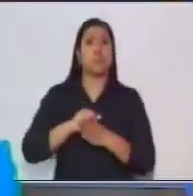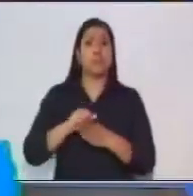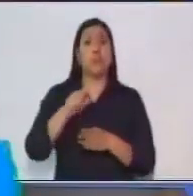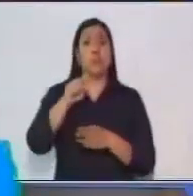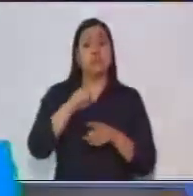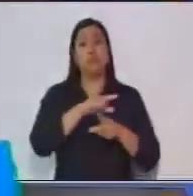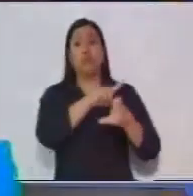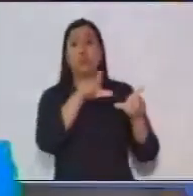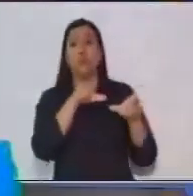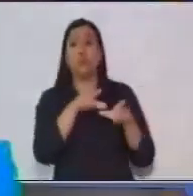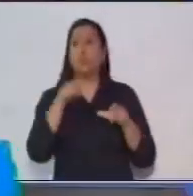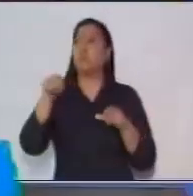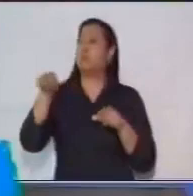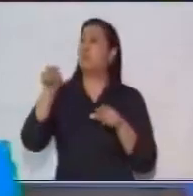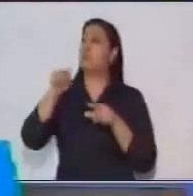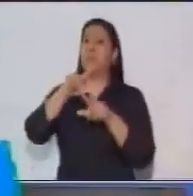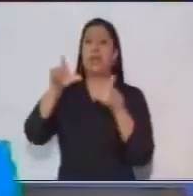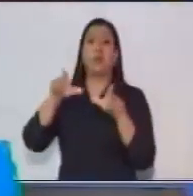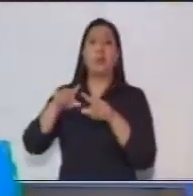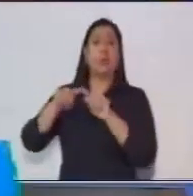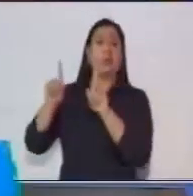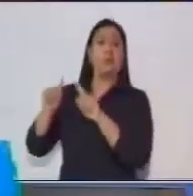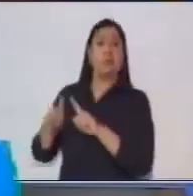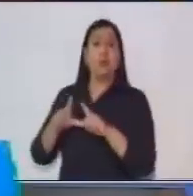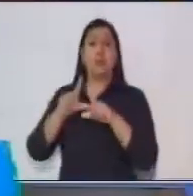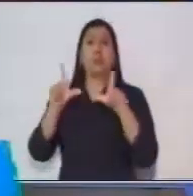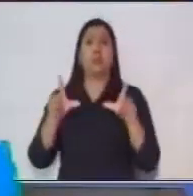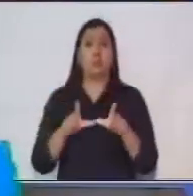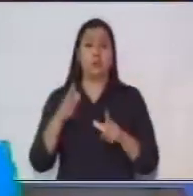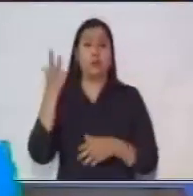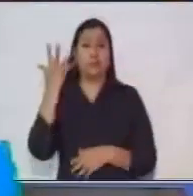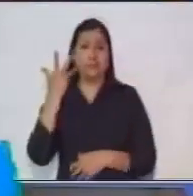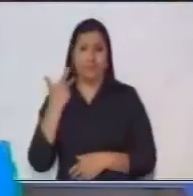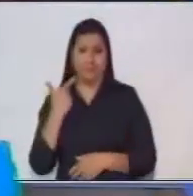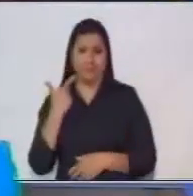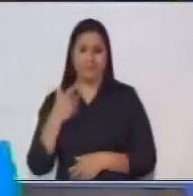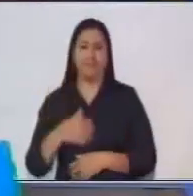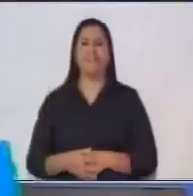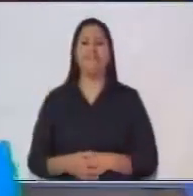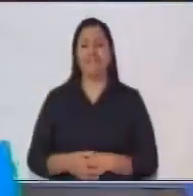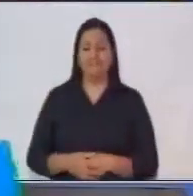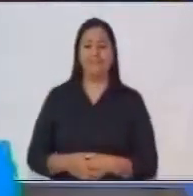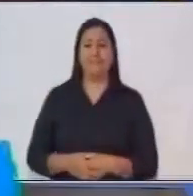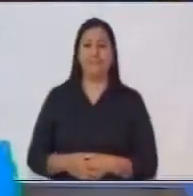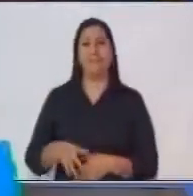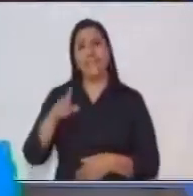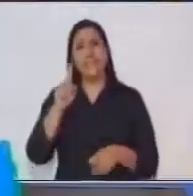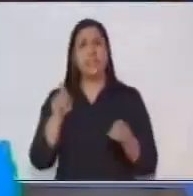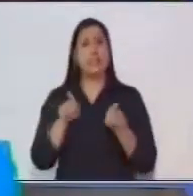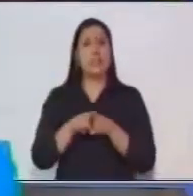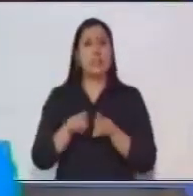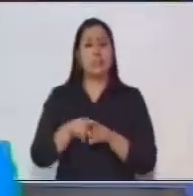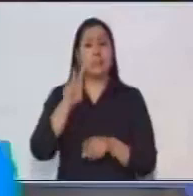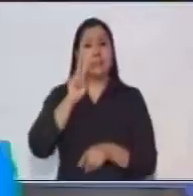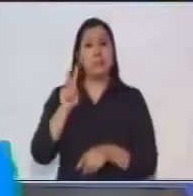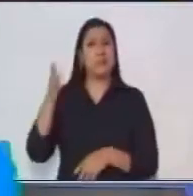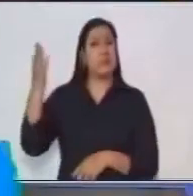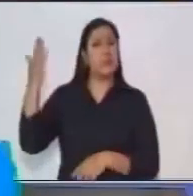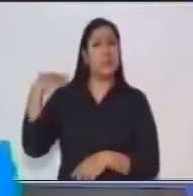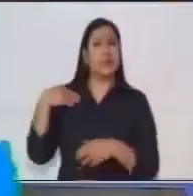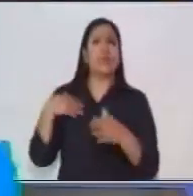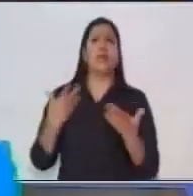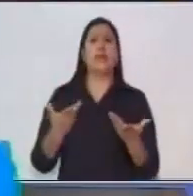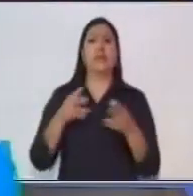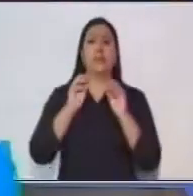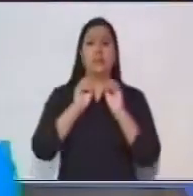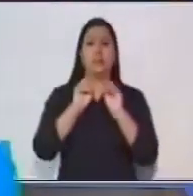donde usted se desenvuelve diariamente. Muy bien, vamos a ver también el tema anterior, que fueron sinónimos